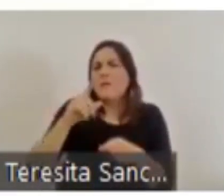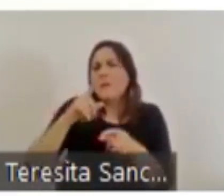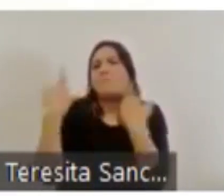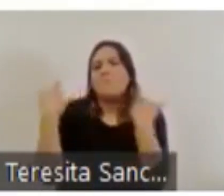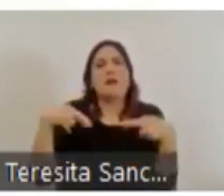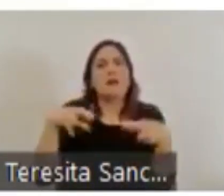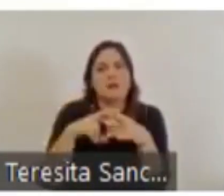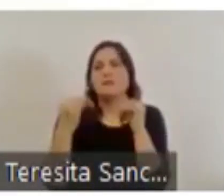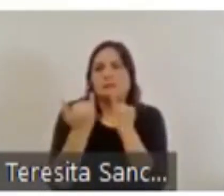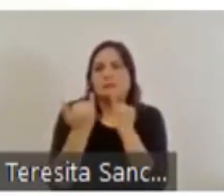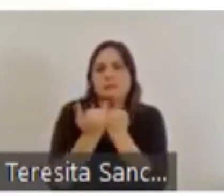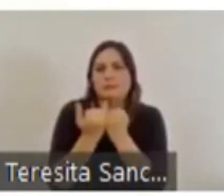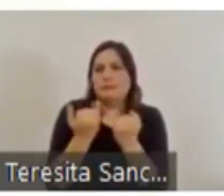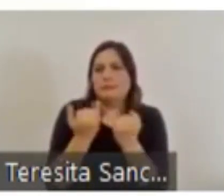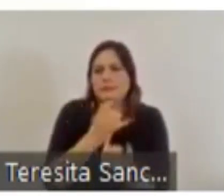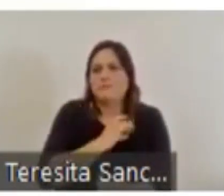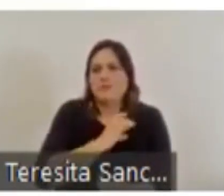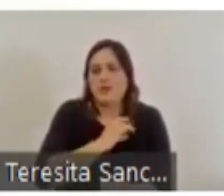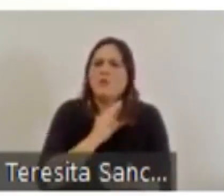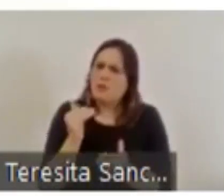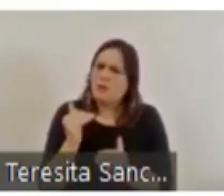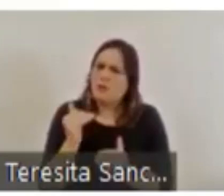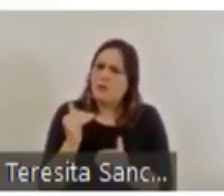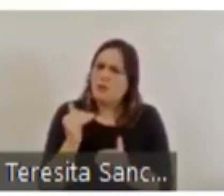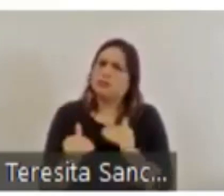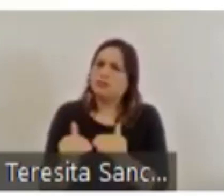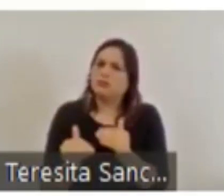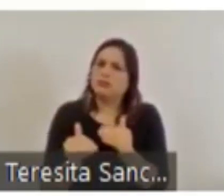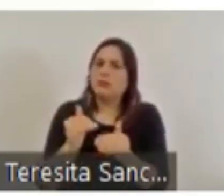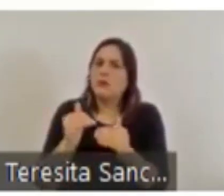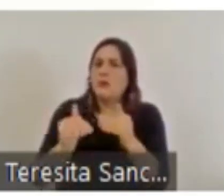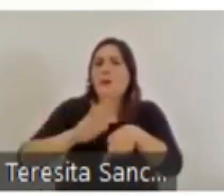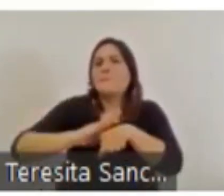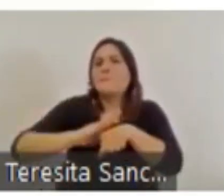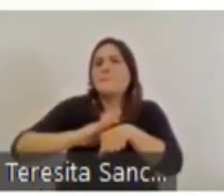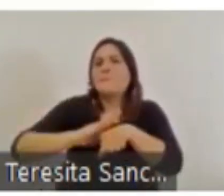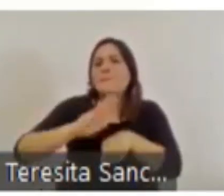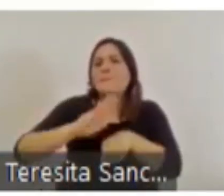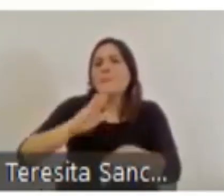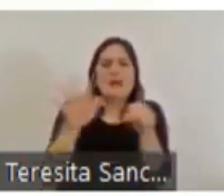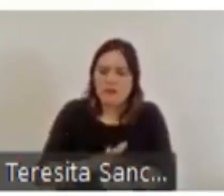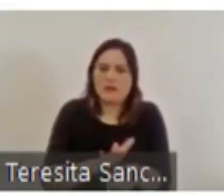¿no? Y poco a poco fueron jugando un rol